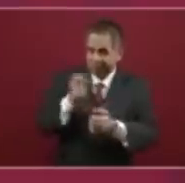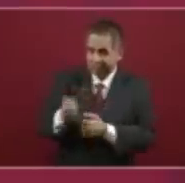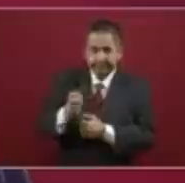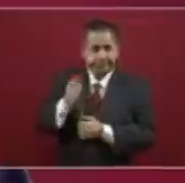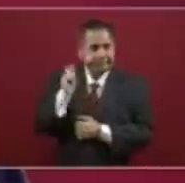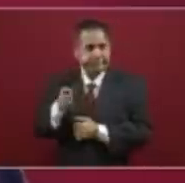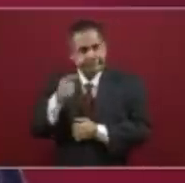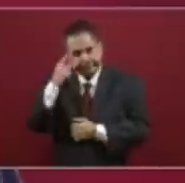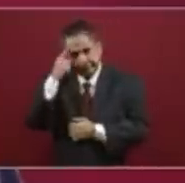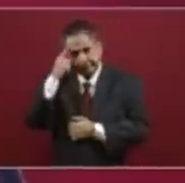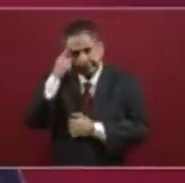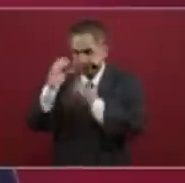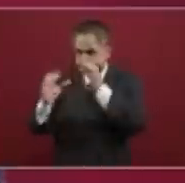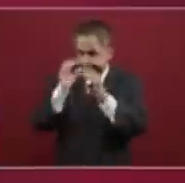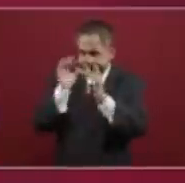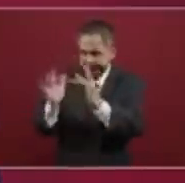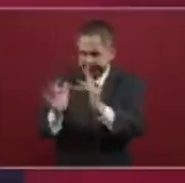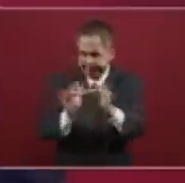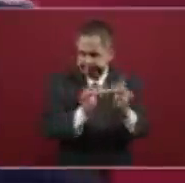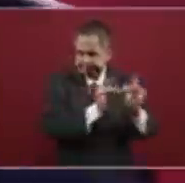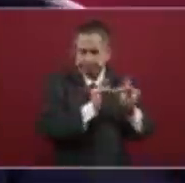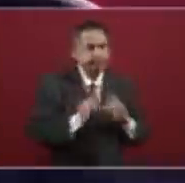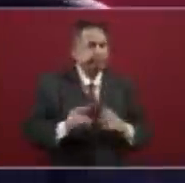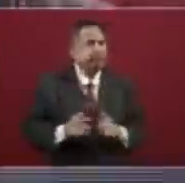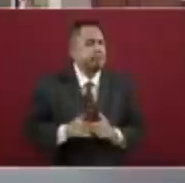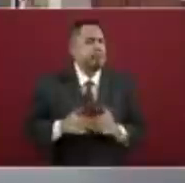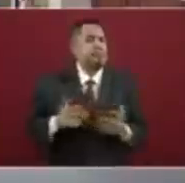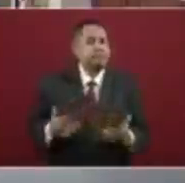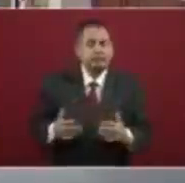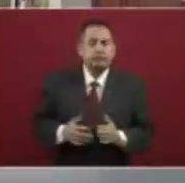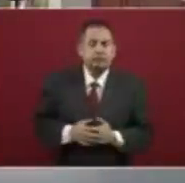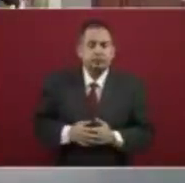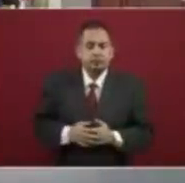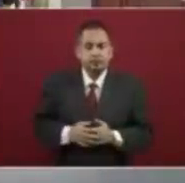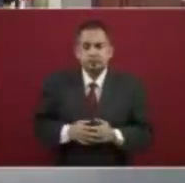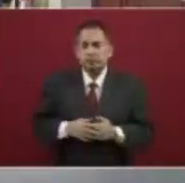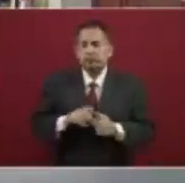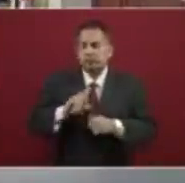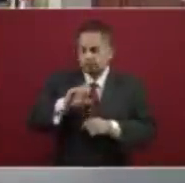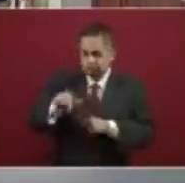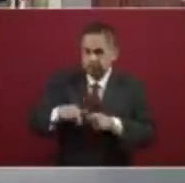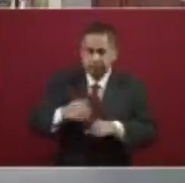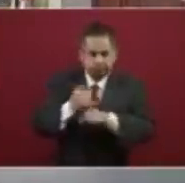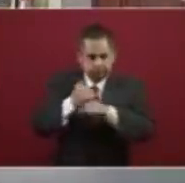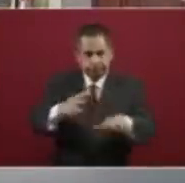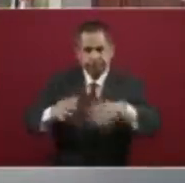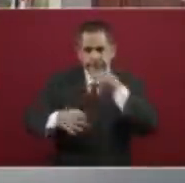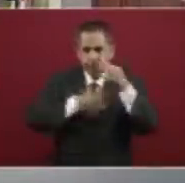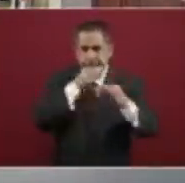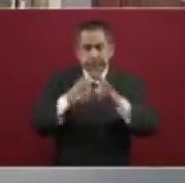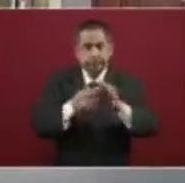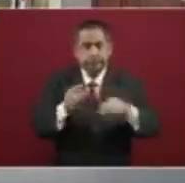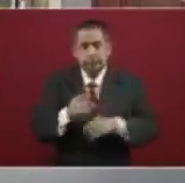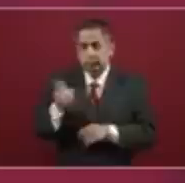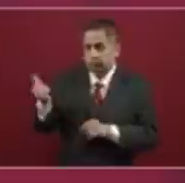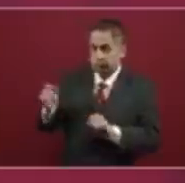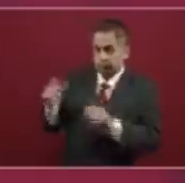tener comunicación. Entonces, vamos a informar, porque esto no se